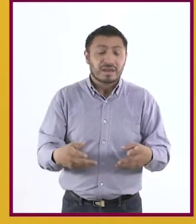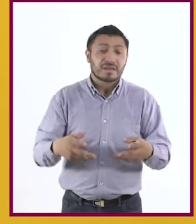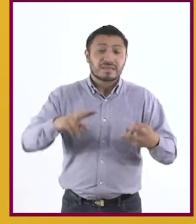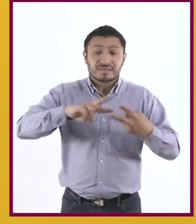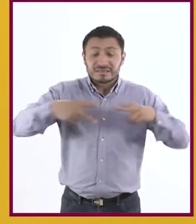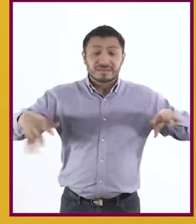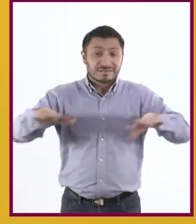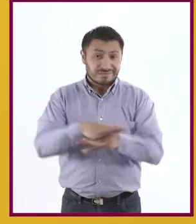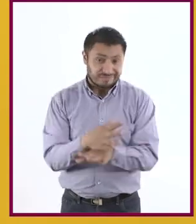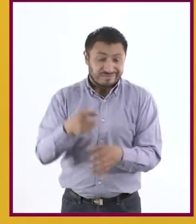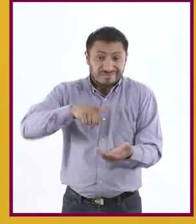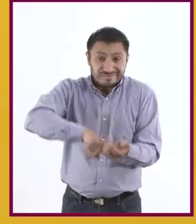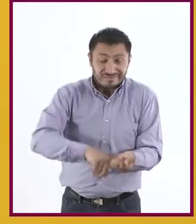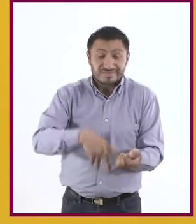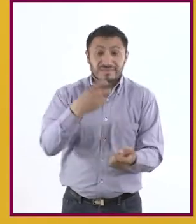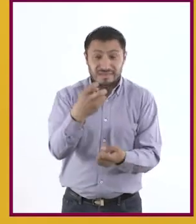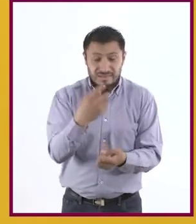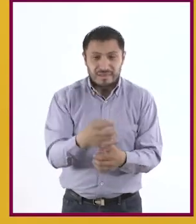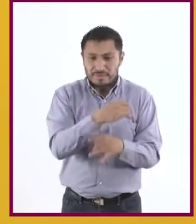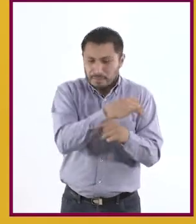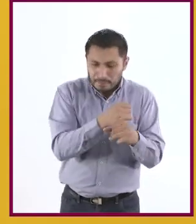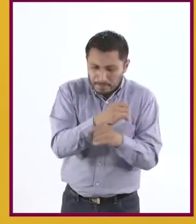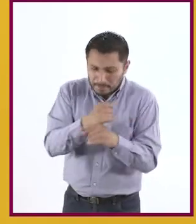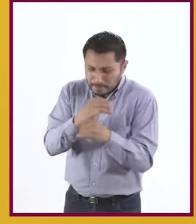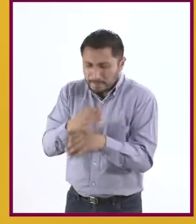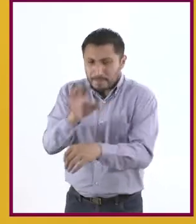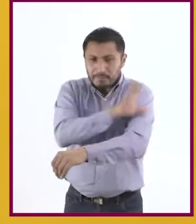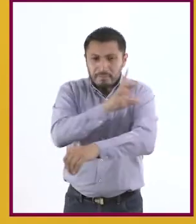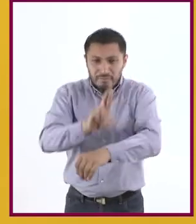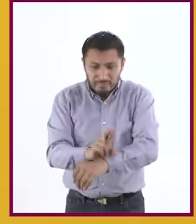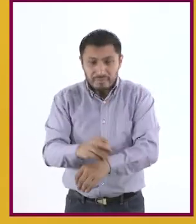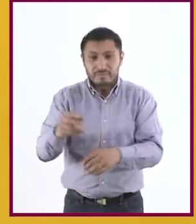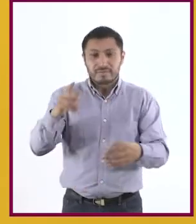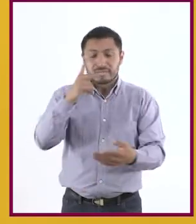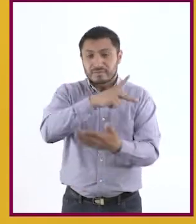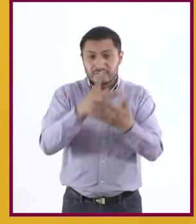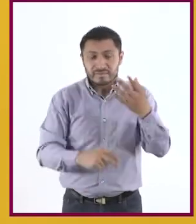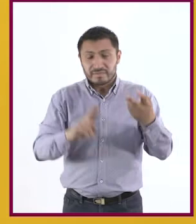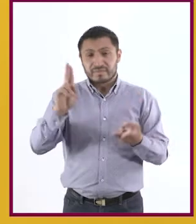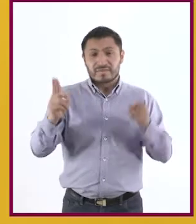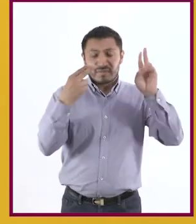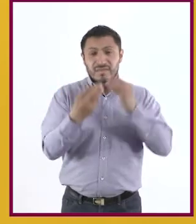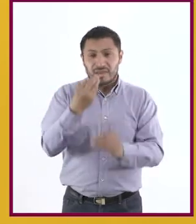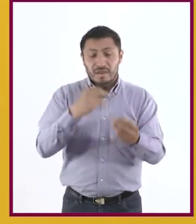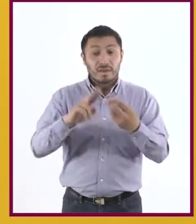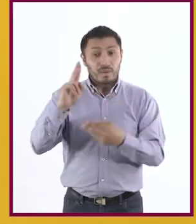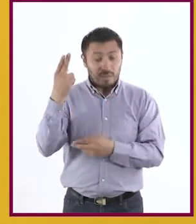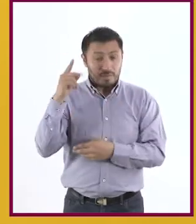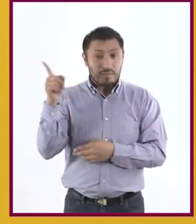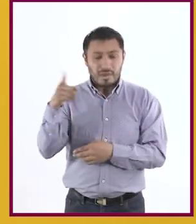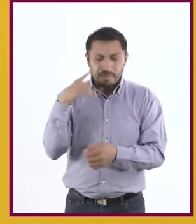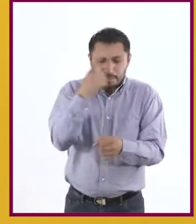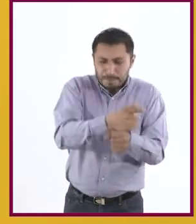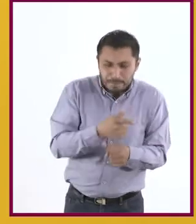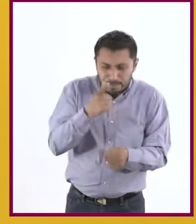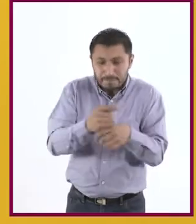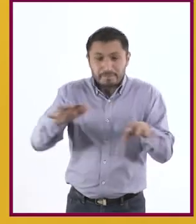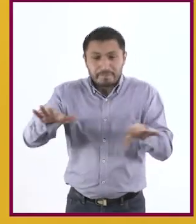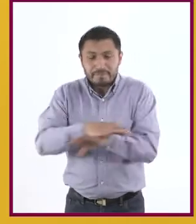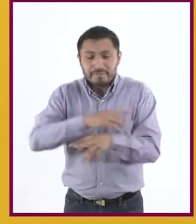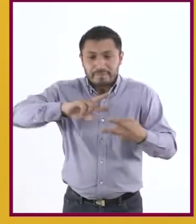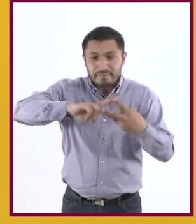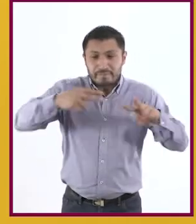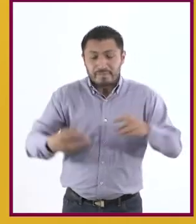transgénicas. De hecho, un estudio coordinado por el Programa Universitario de Alimentos de la UNAM detectó secuencias transgénicas